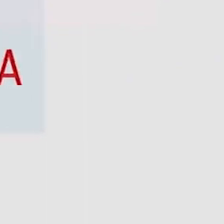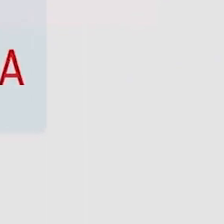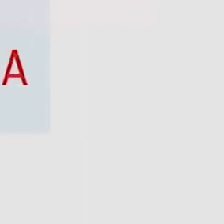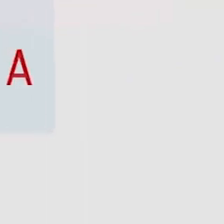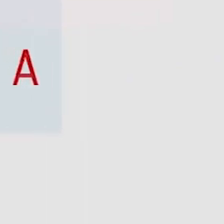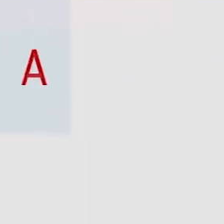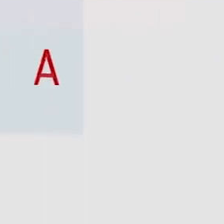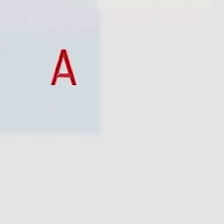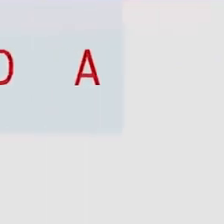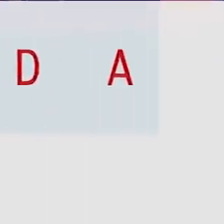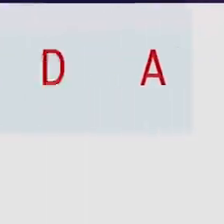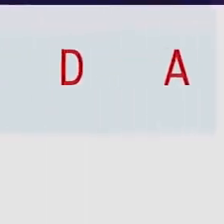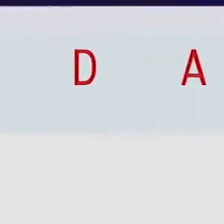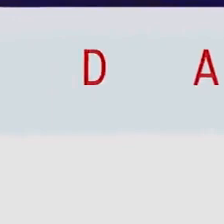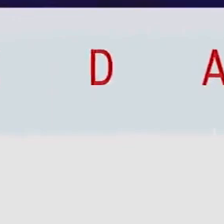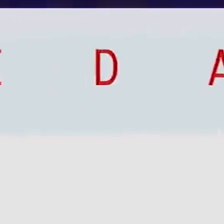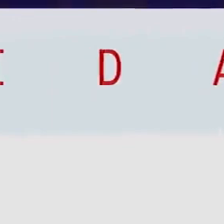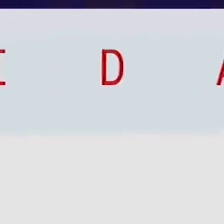minutos